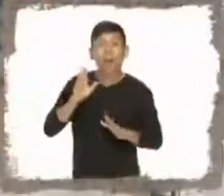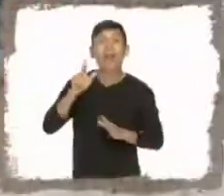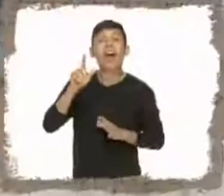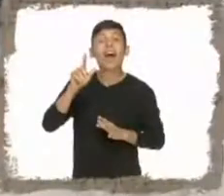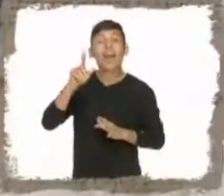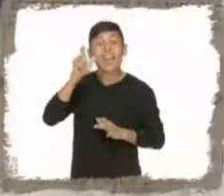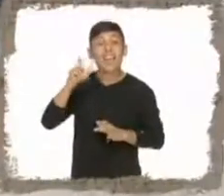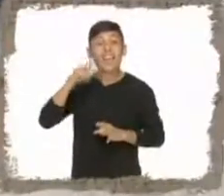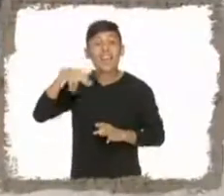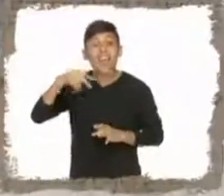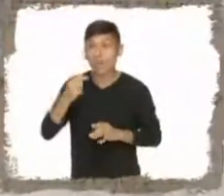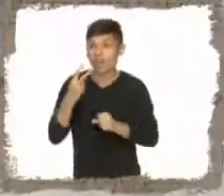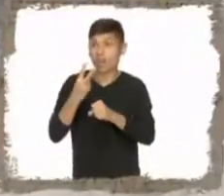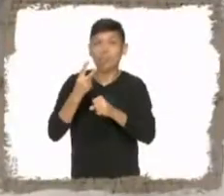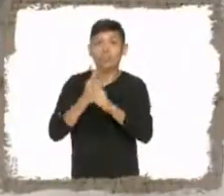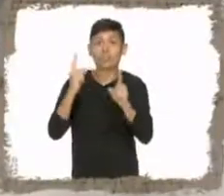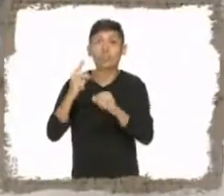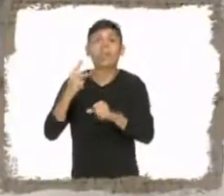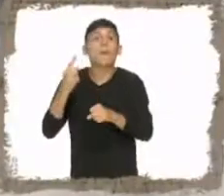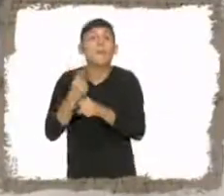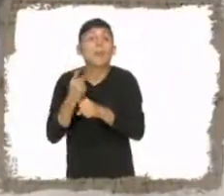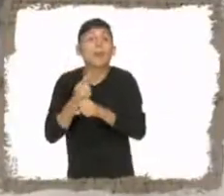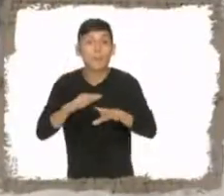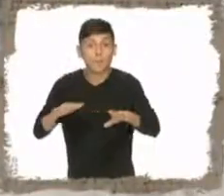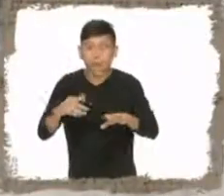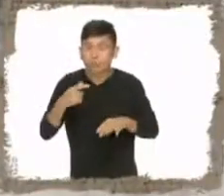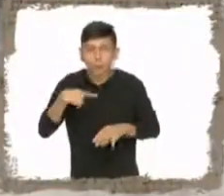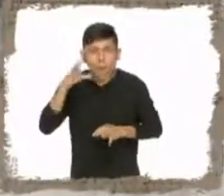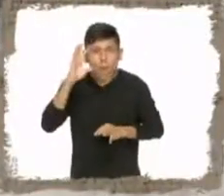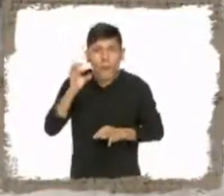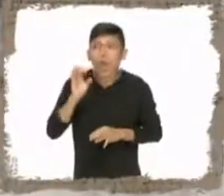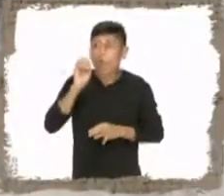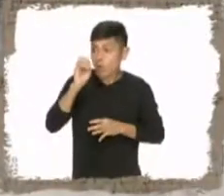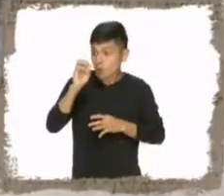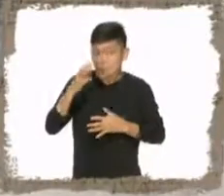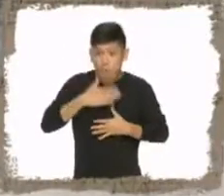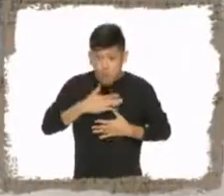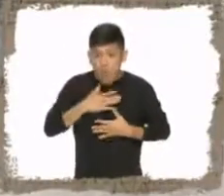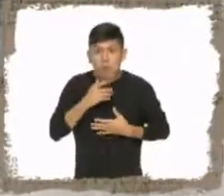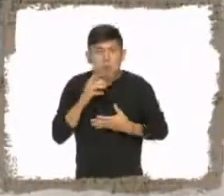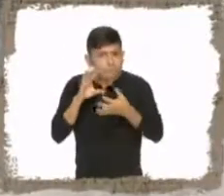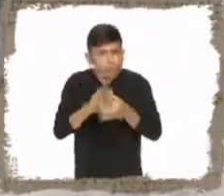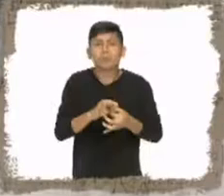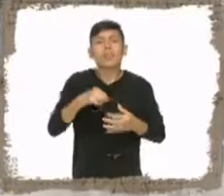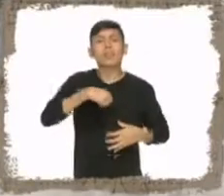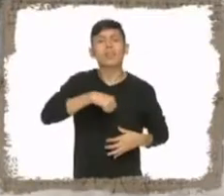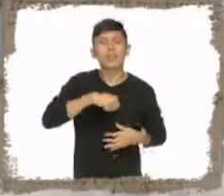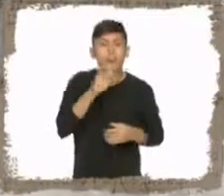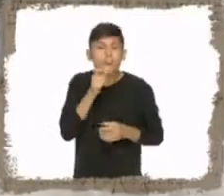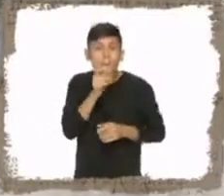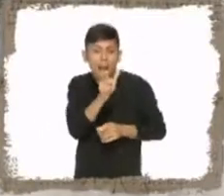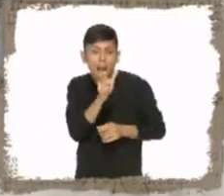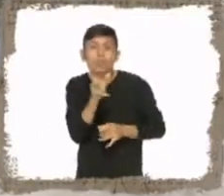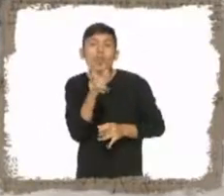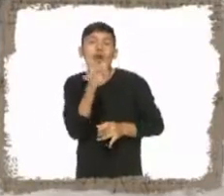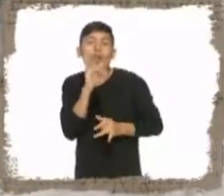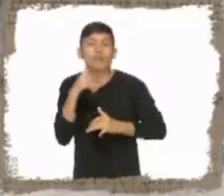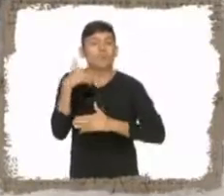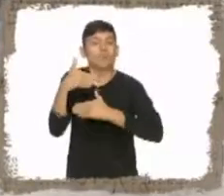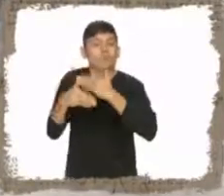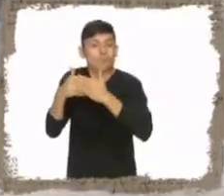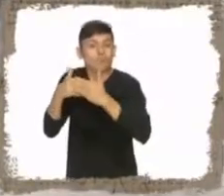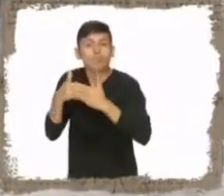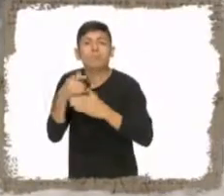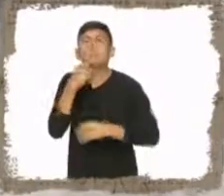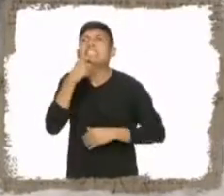Hola, soy la señora Eliana, docente de nivel primario. ¿Sabías que nuestro nombre forma parte de nuestra identidad? Es una palabra que usamos todos los